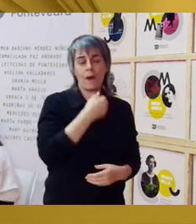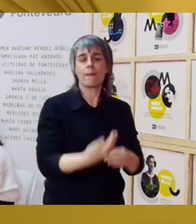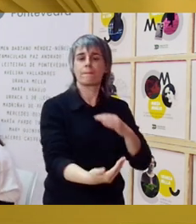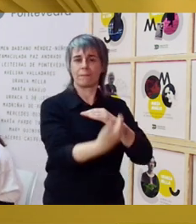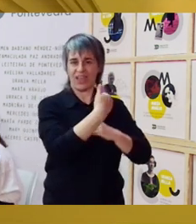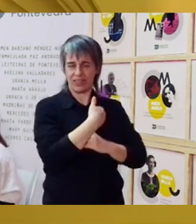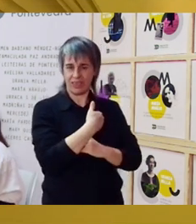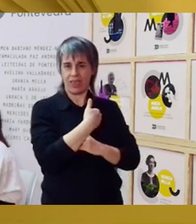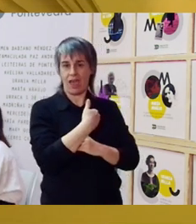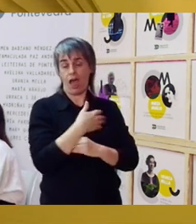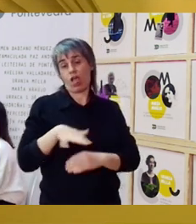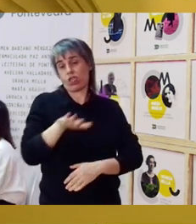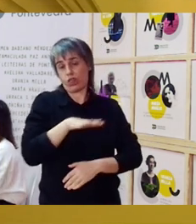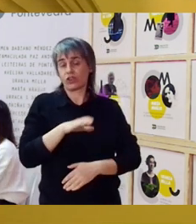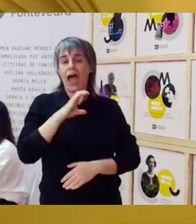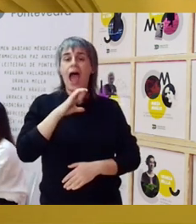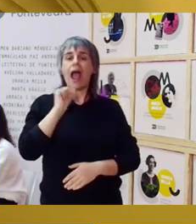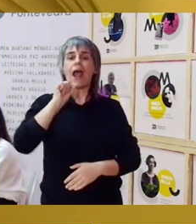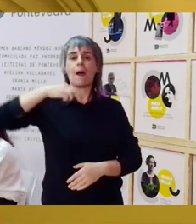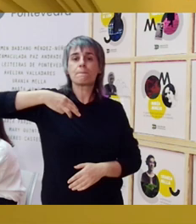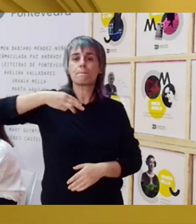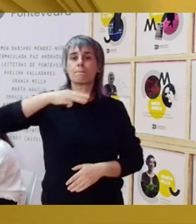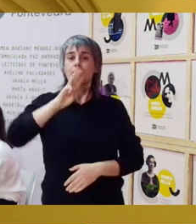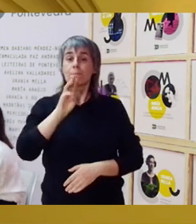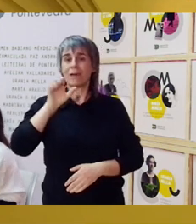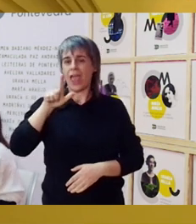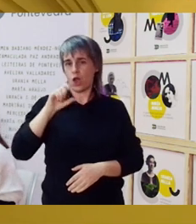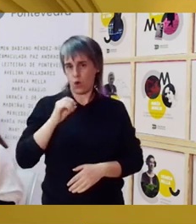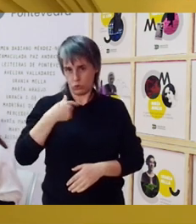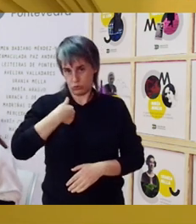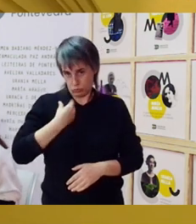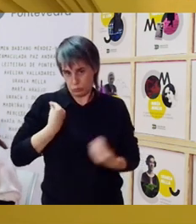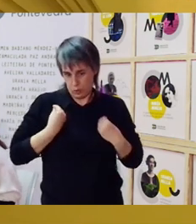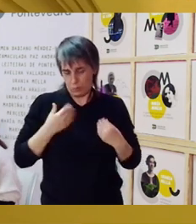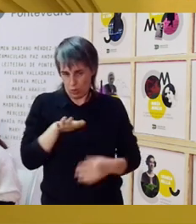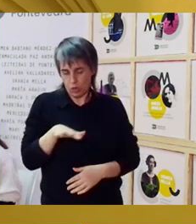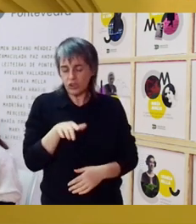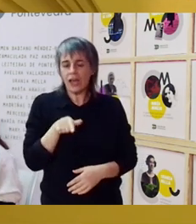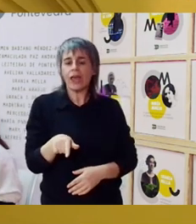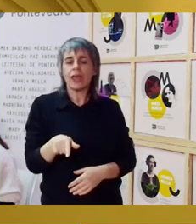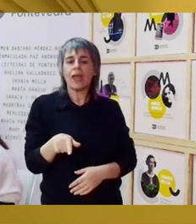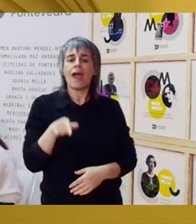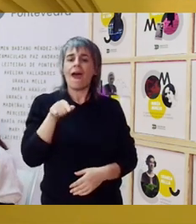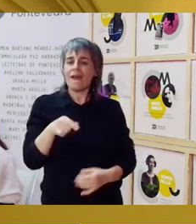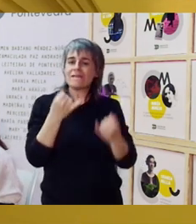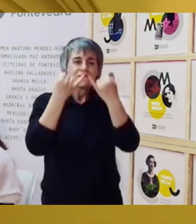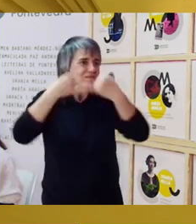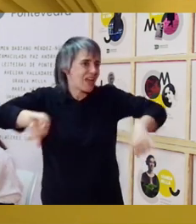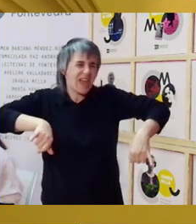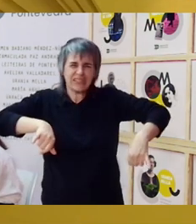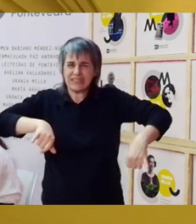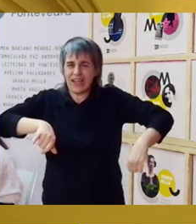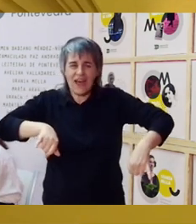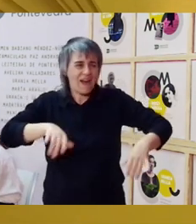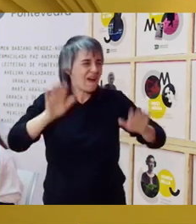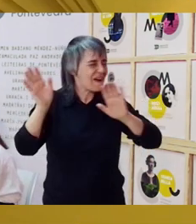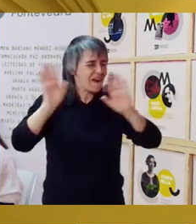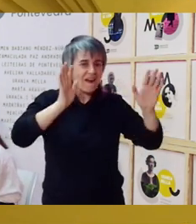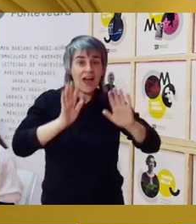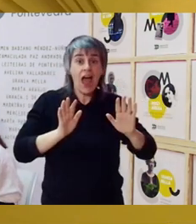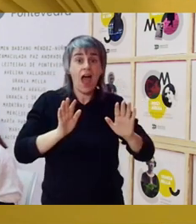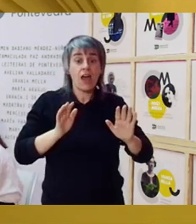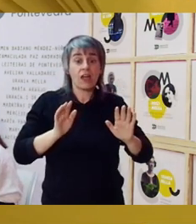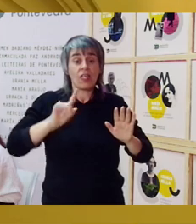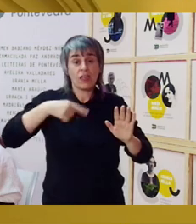que onde estábamos nós en aquel momento, había unha festa. Entón, no momento de marchar, eu quería ir sempre con